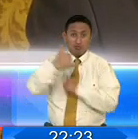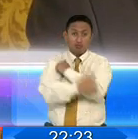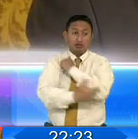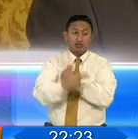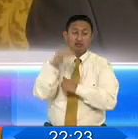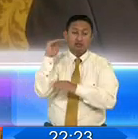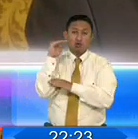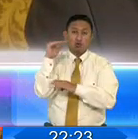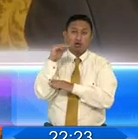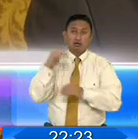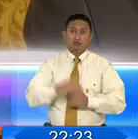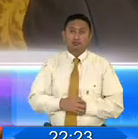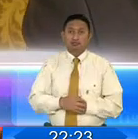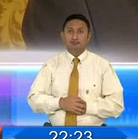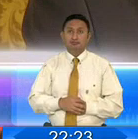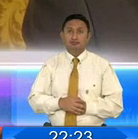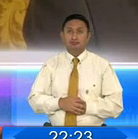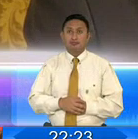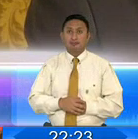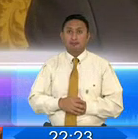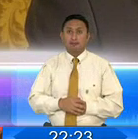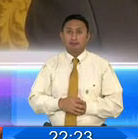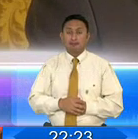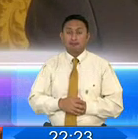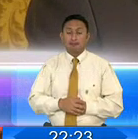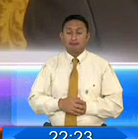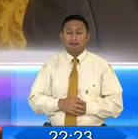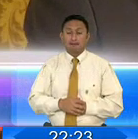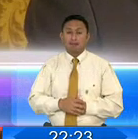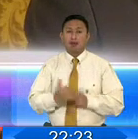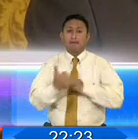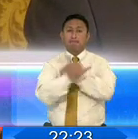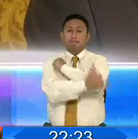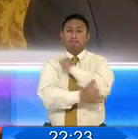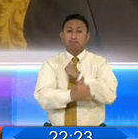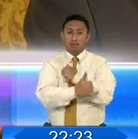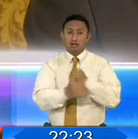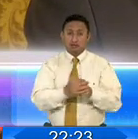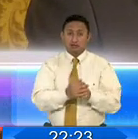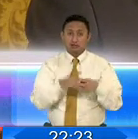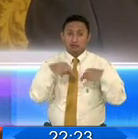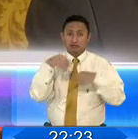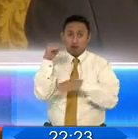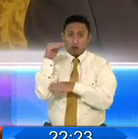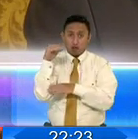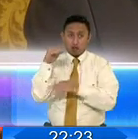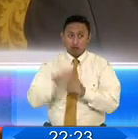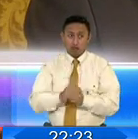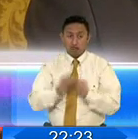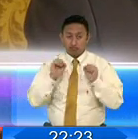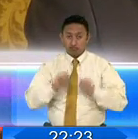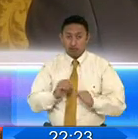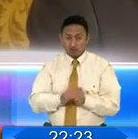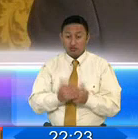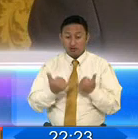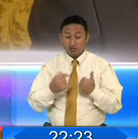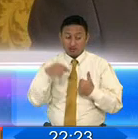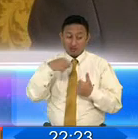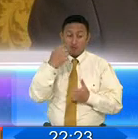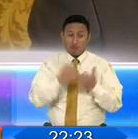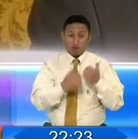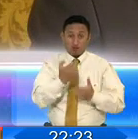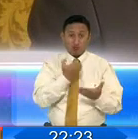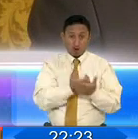el Ecuador, una nación que de todas formas y pese a la difícil